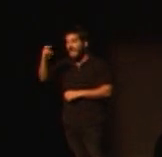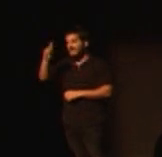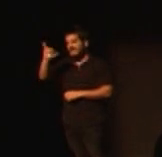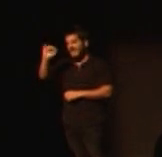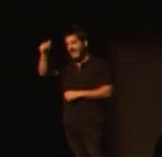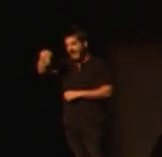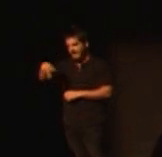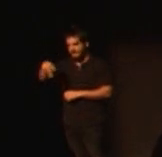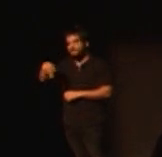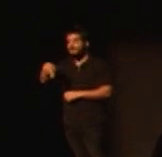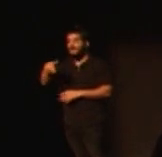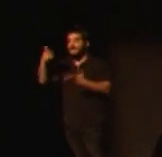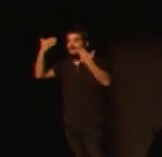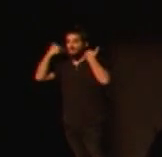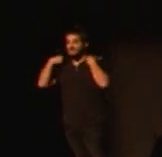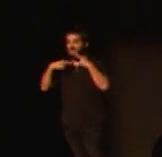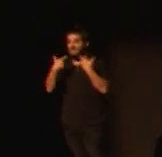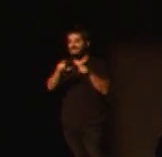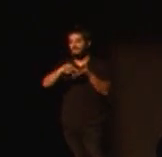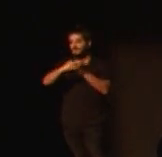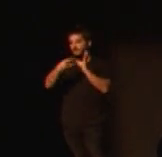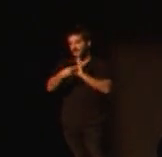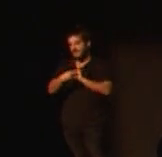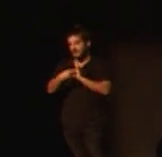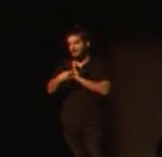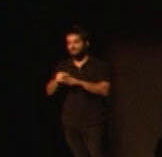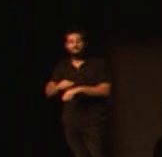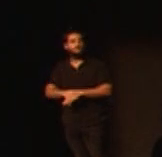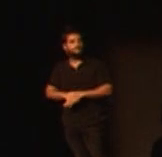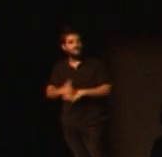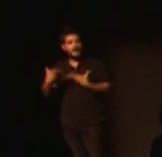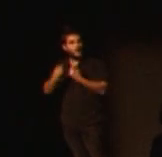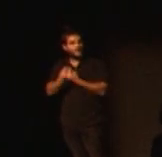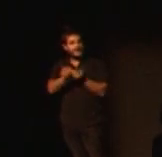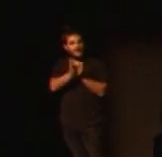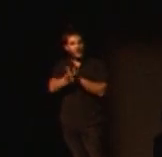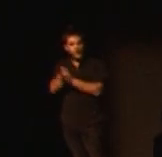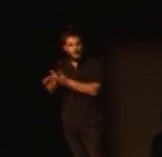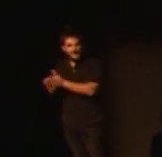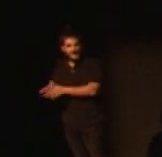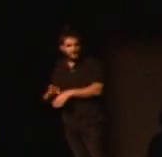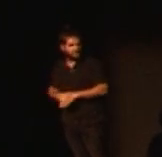técnico y socio de la compañía Alquibarsa SL, acompañado de unos compañeros.